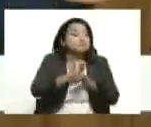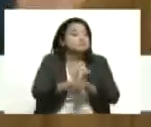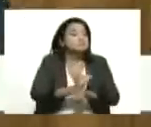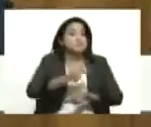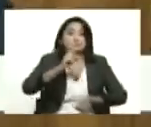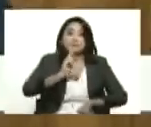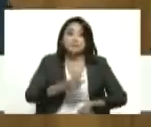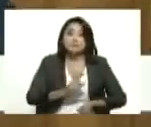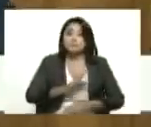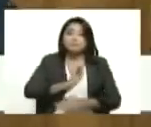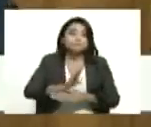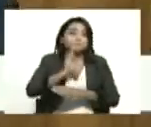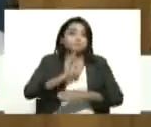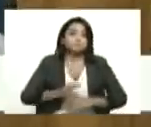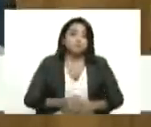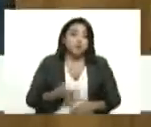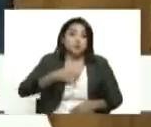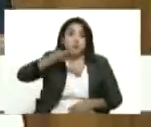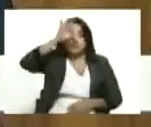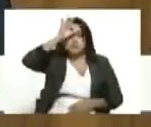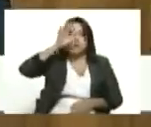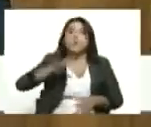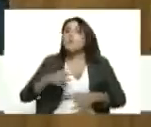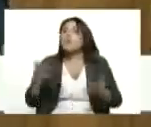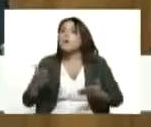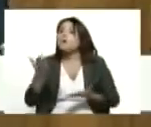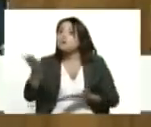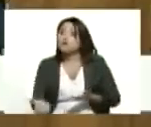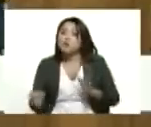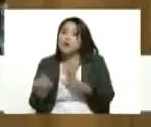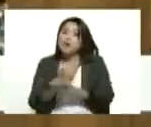están mezclados, ahí uno no sabe. Ahí uno no sabe, ¿ves?